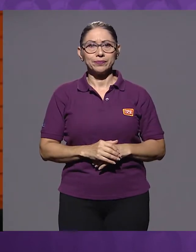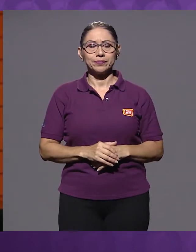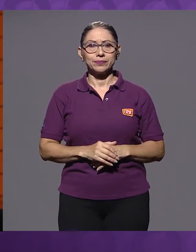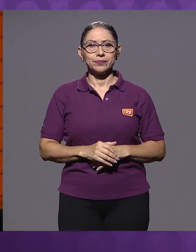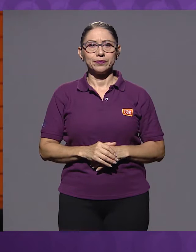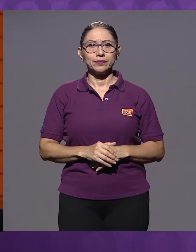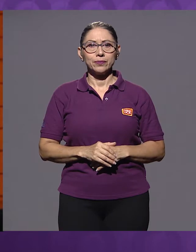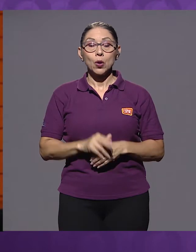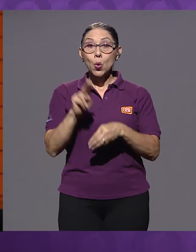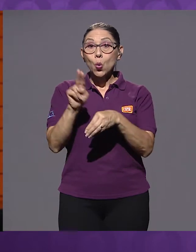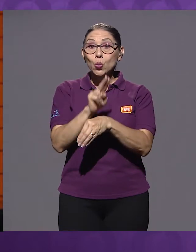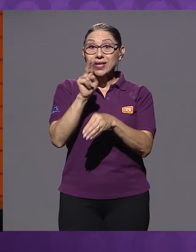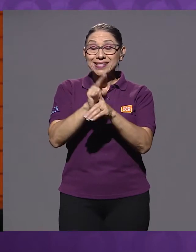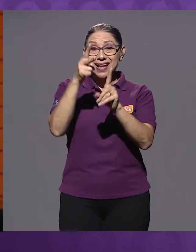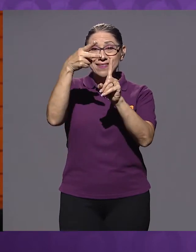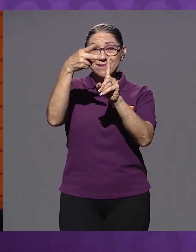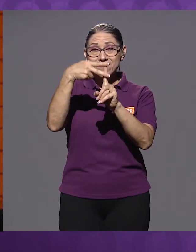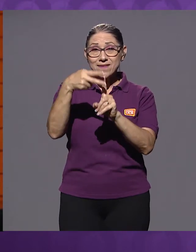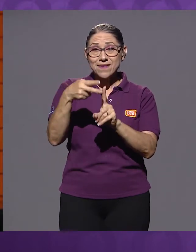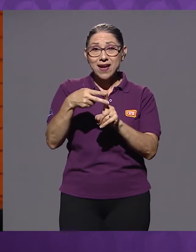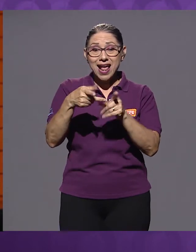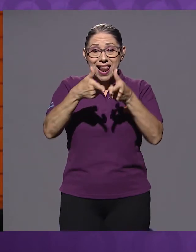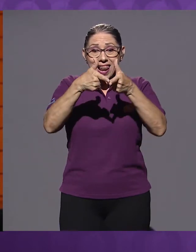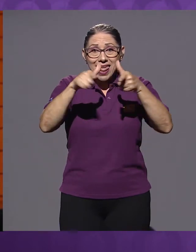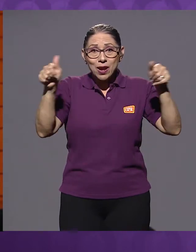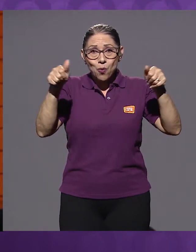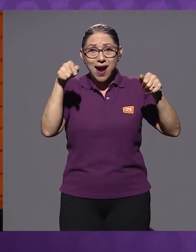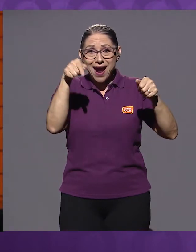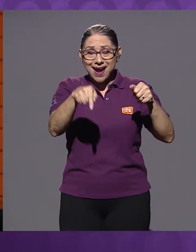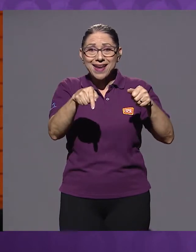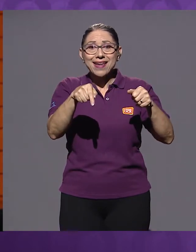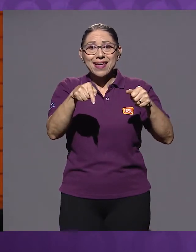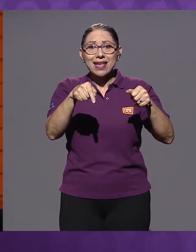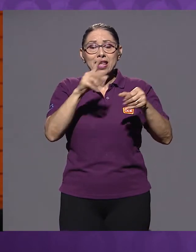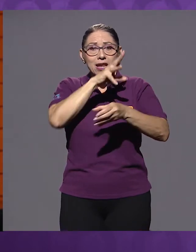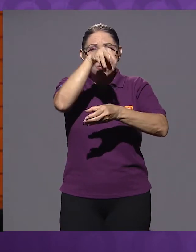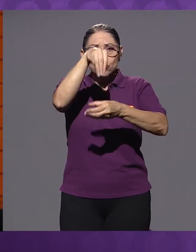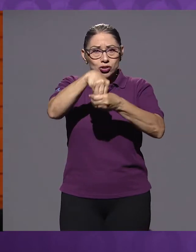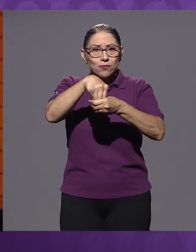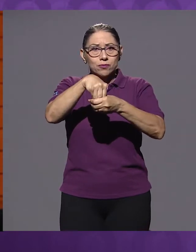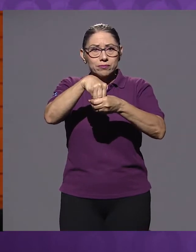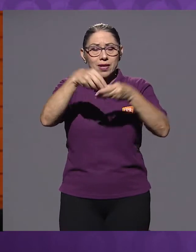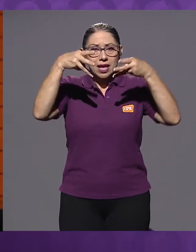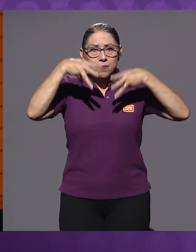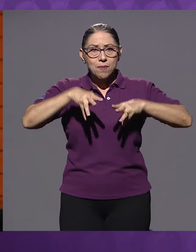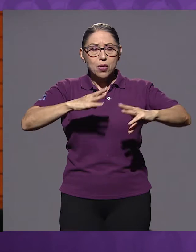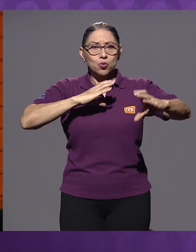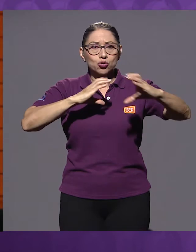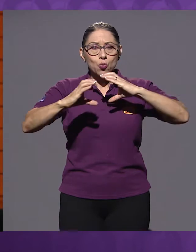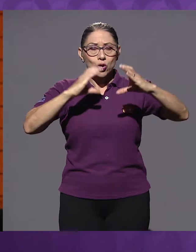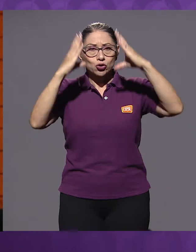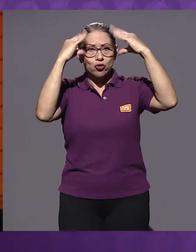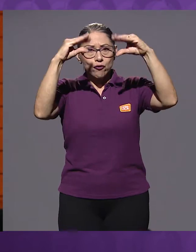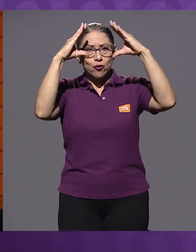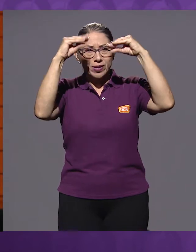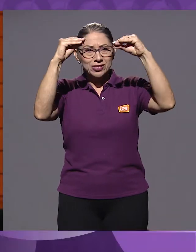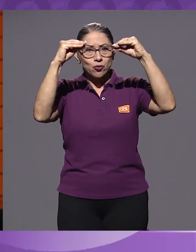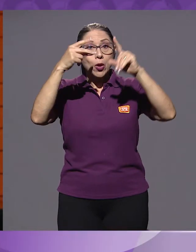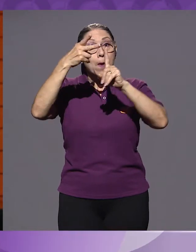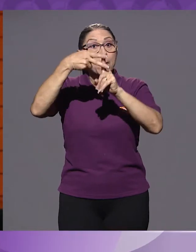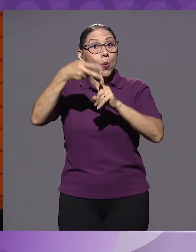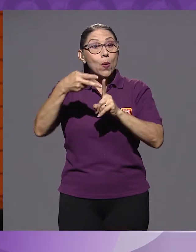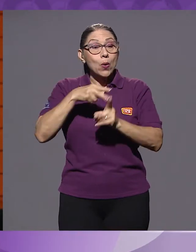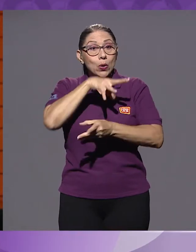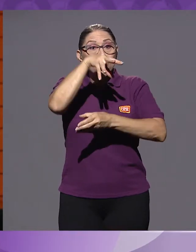El utilizar un lenguaje inclusivo en los medios de comunicación e información hacia la